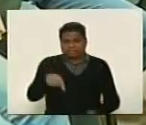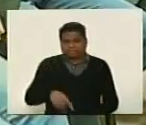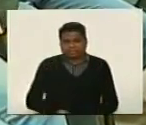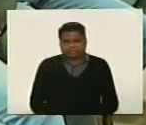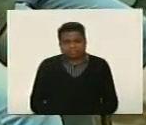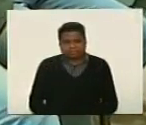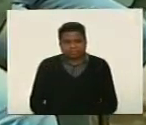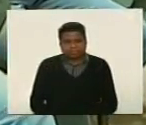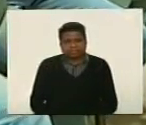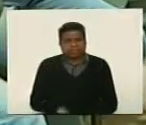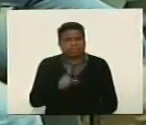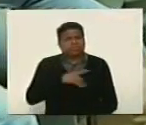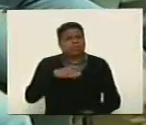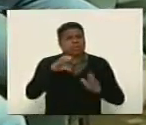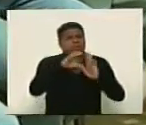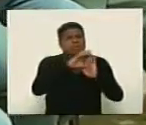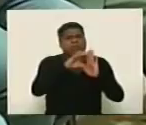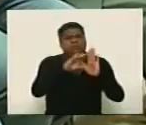no es una constitución como la de